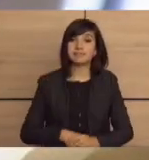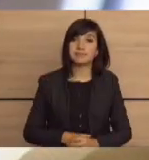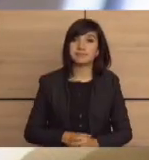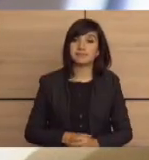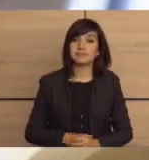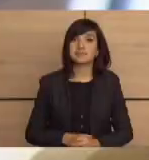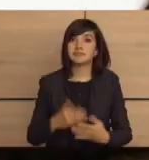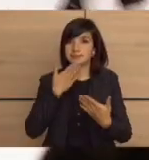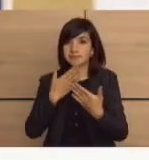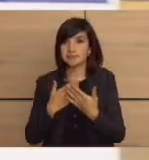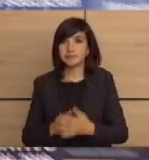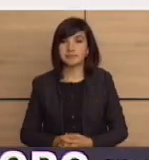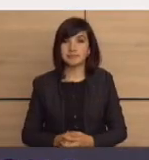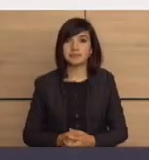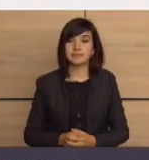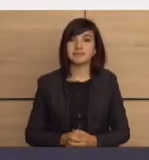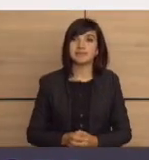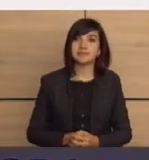Bueno. Muchas gracias, doctora Margarita.